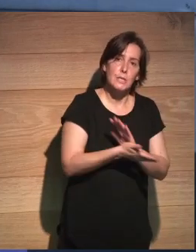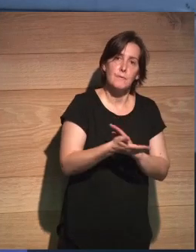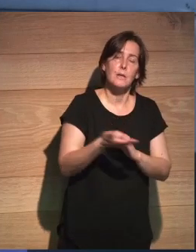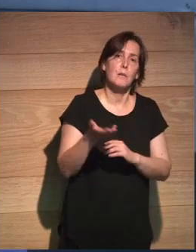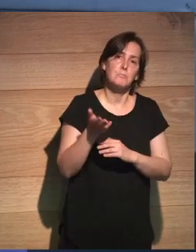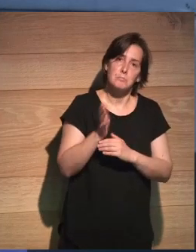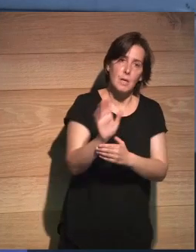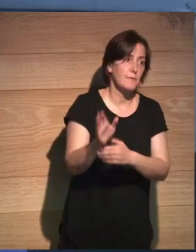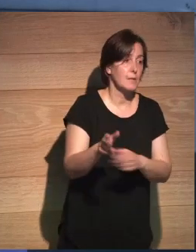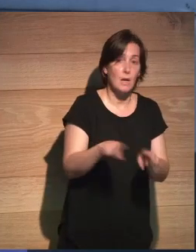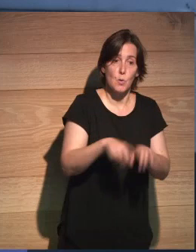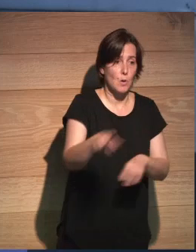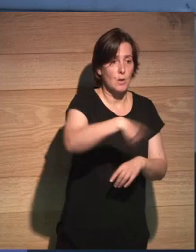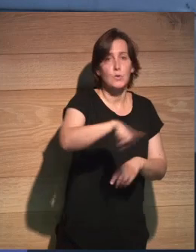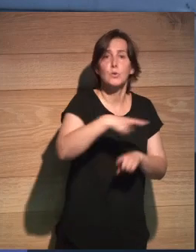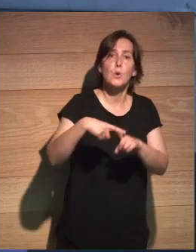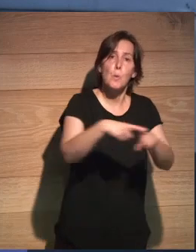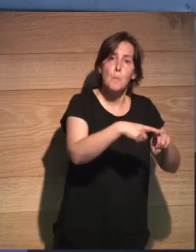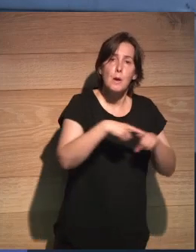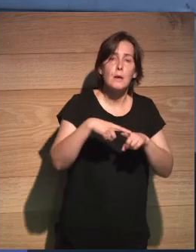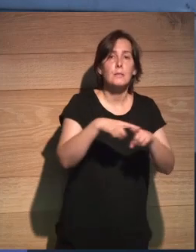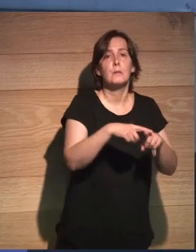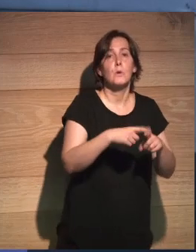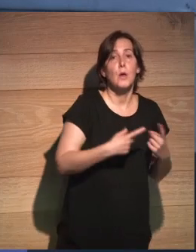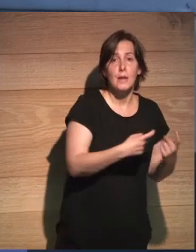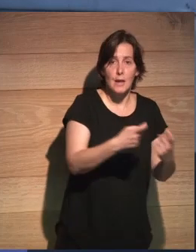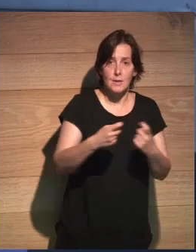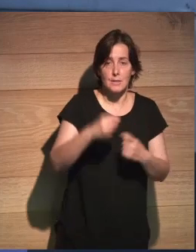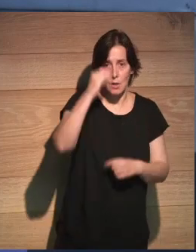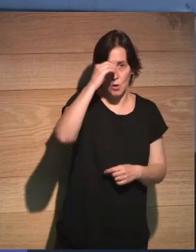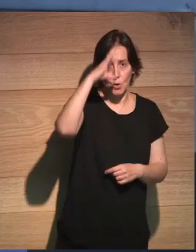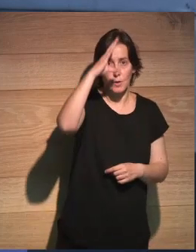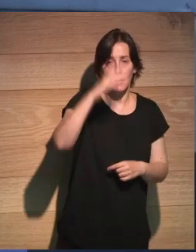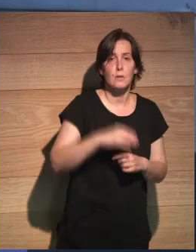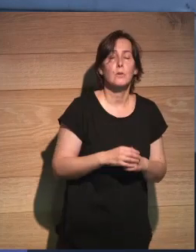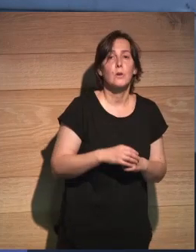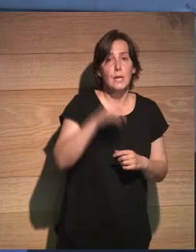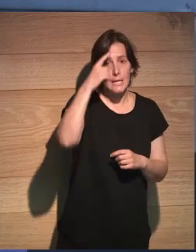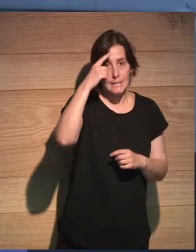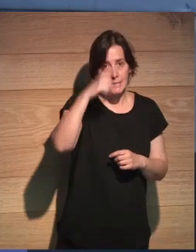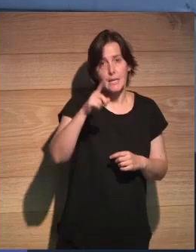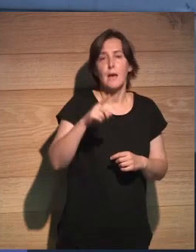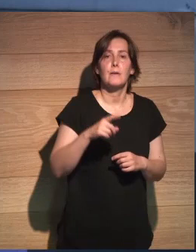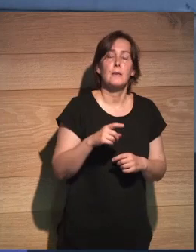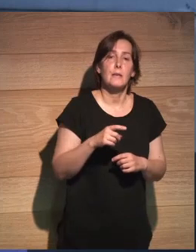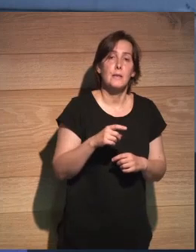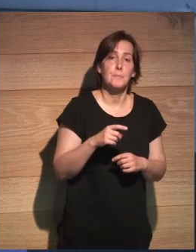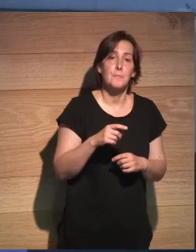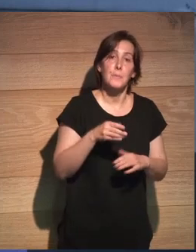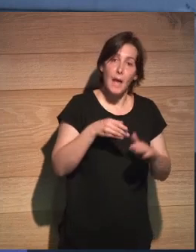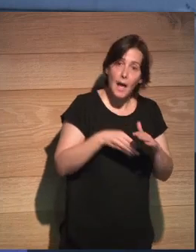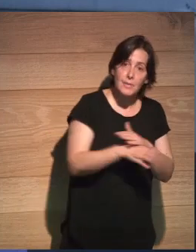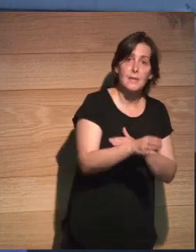todos compartimos. Todos los que estamos aquí compartimos la necesidad del conocimiento y el saber llevarlo de una forma asequible a